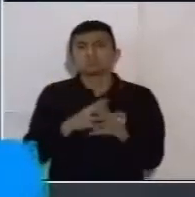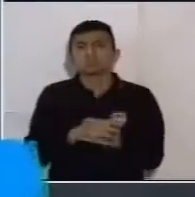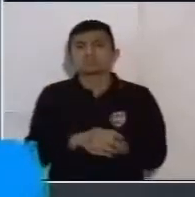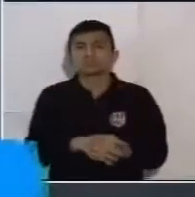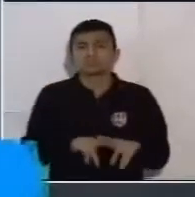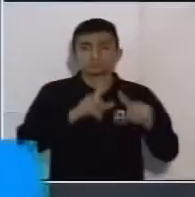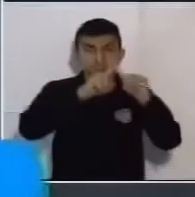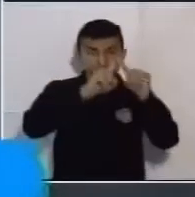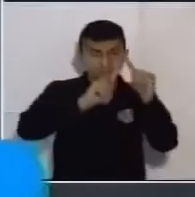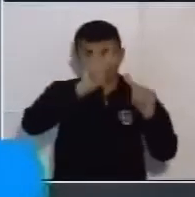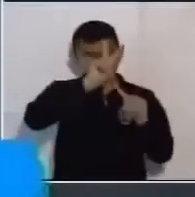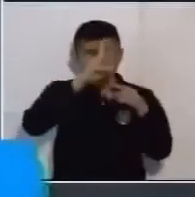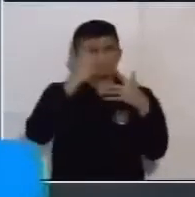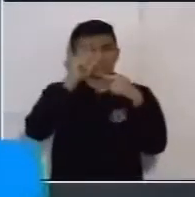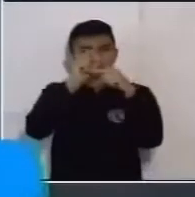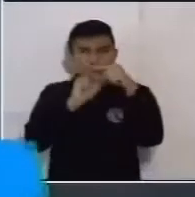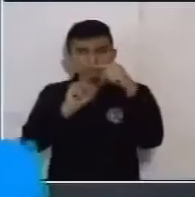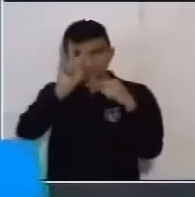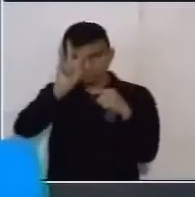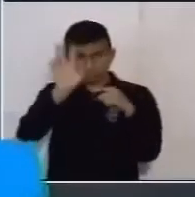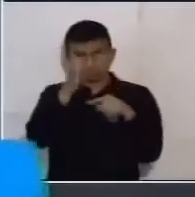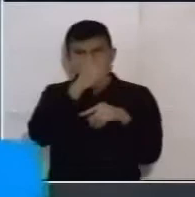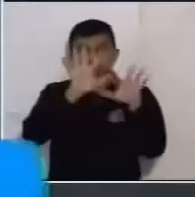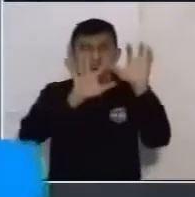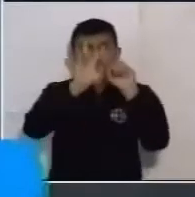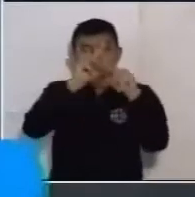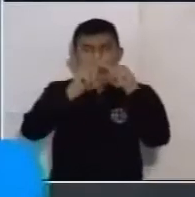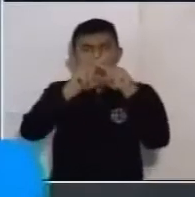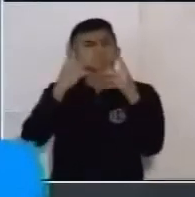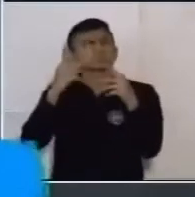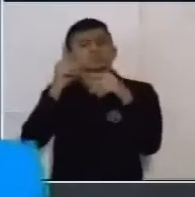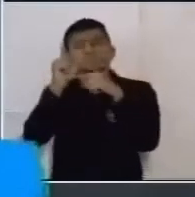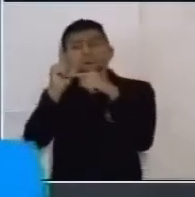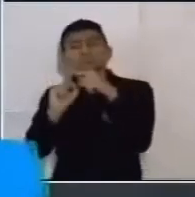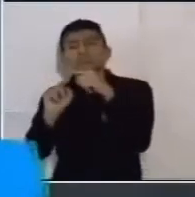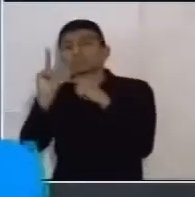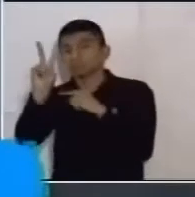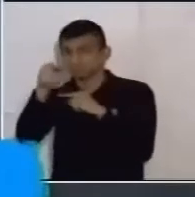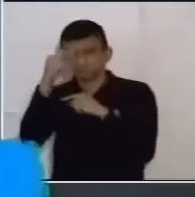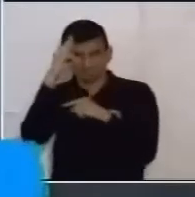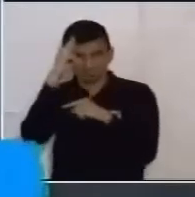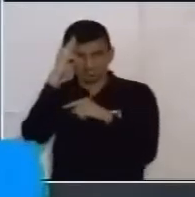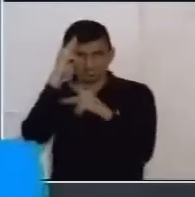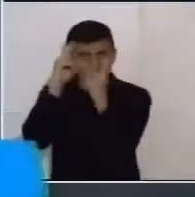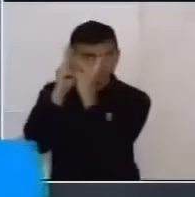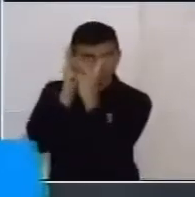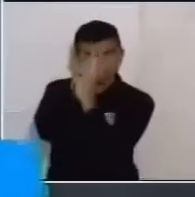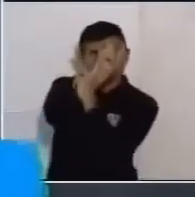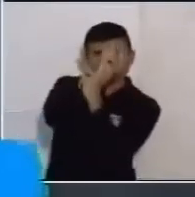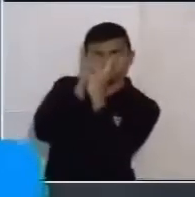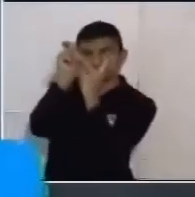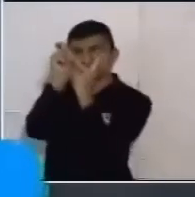dividido 2 y después 12x dividido 2. Porque este funciona para los dos. ¿Cómo me irá a